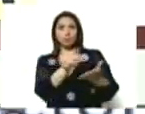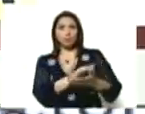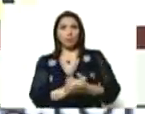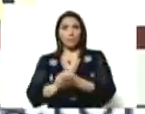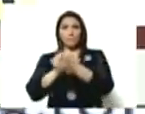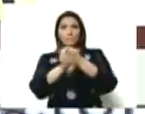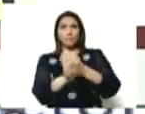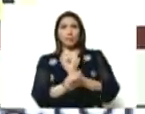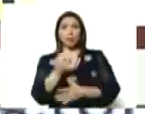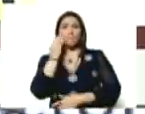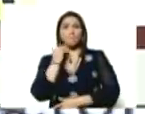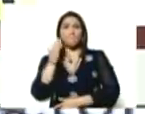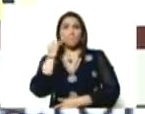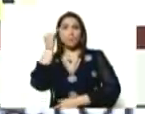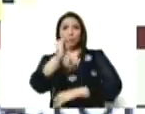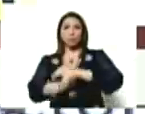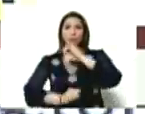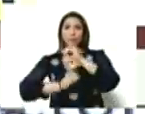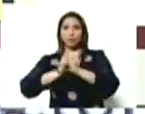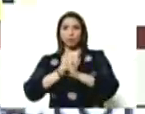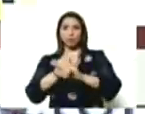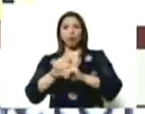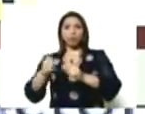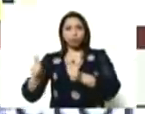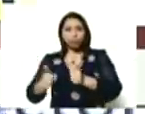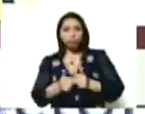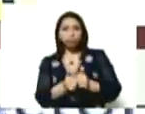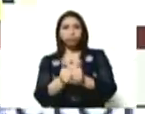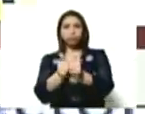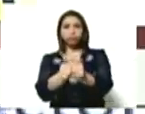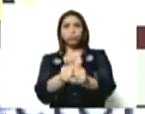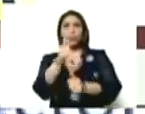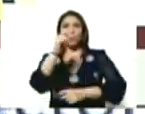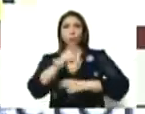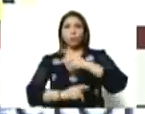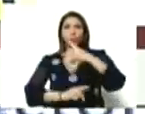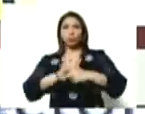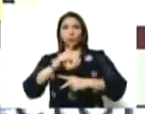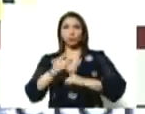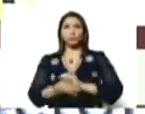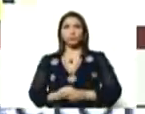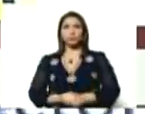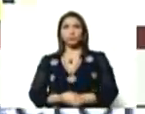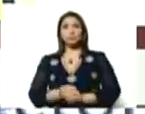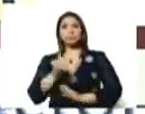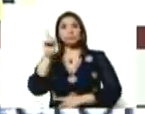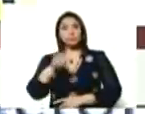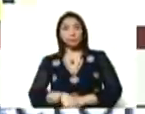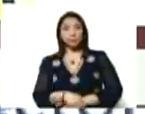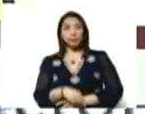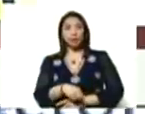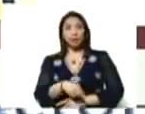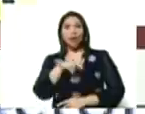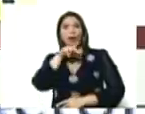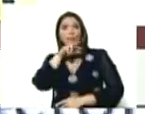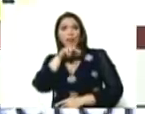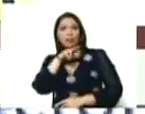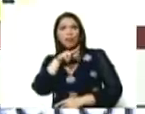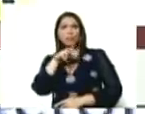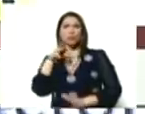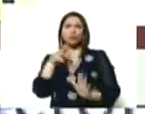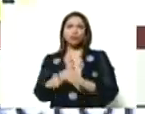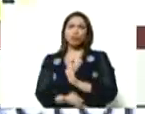expertos internacionales que nos van a acompañar en este proceso. También hablaremos del esquema de las auditorías en pandemia,